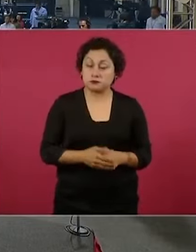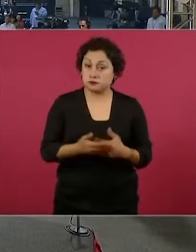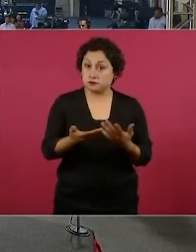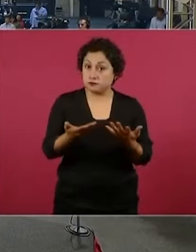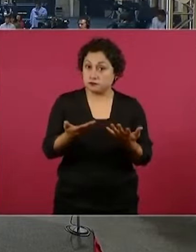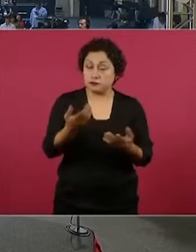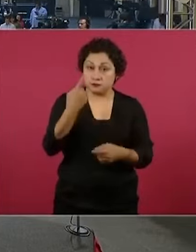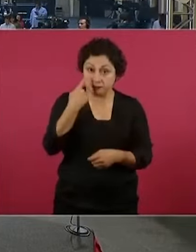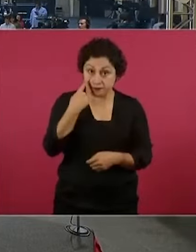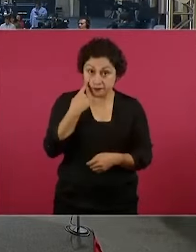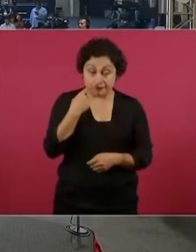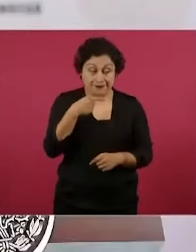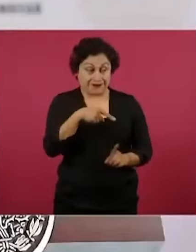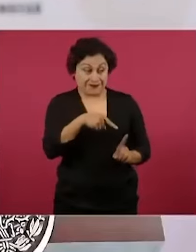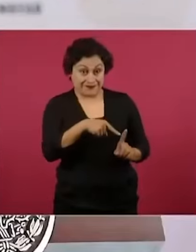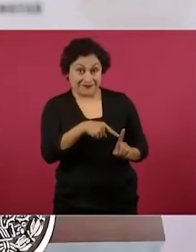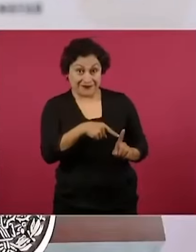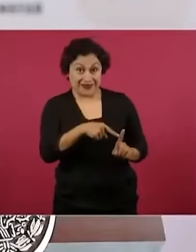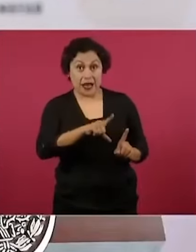emitiendo